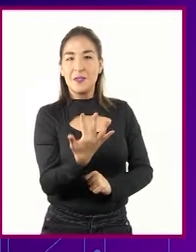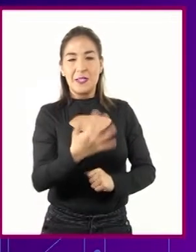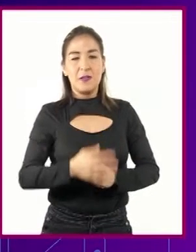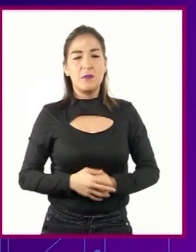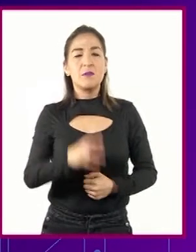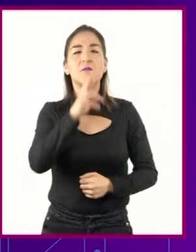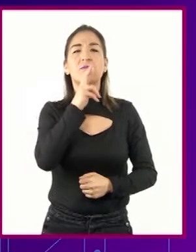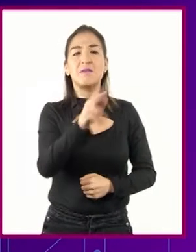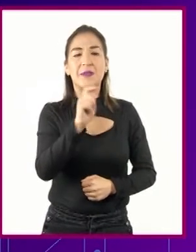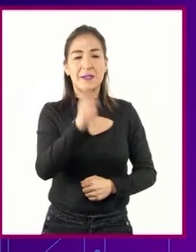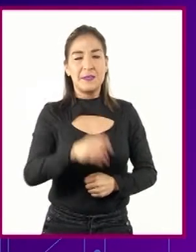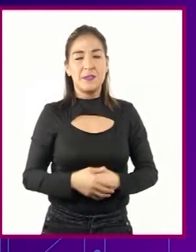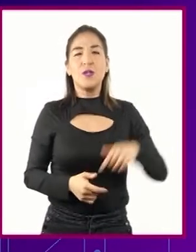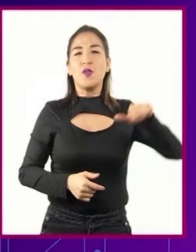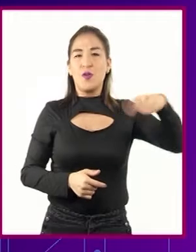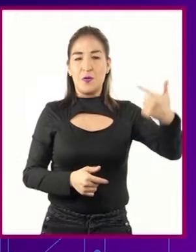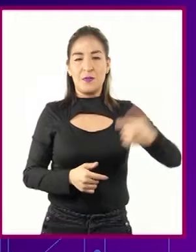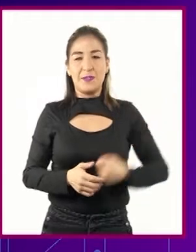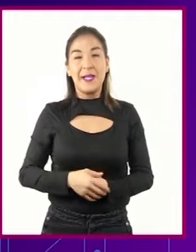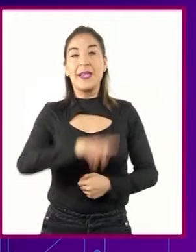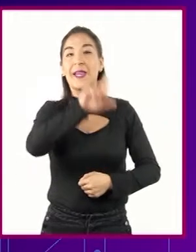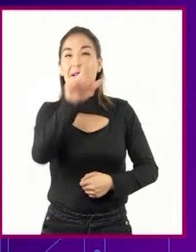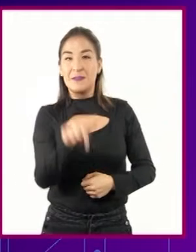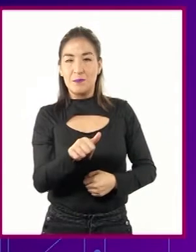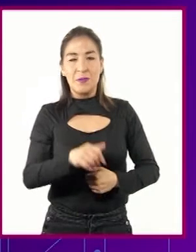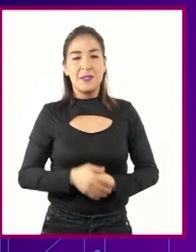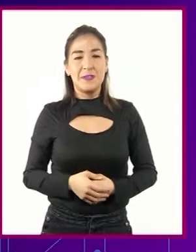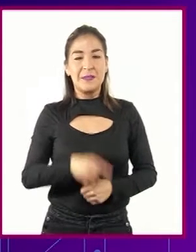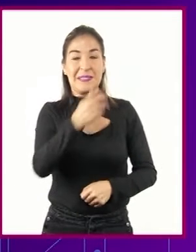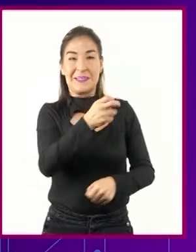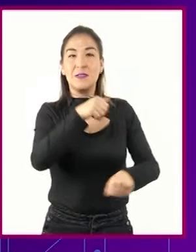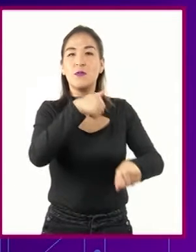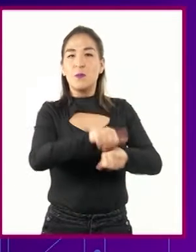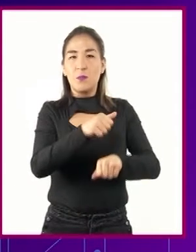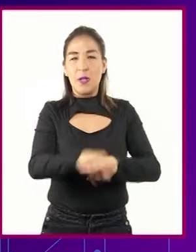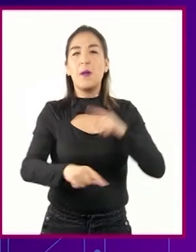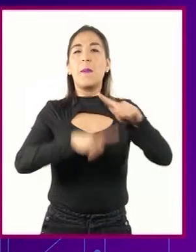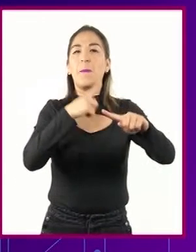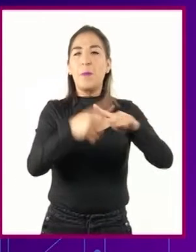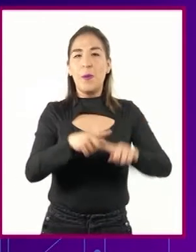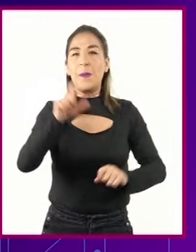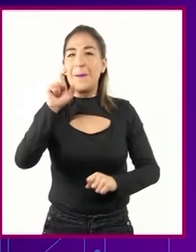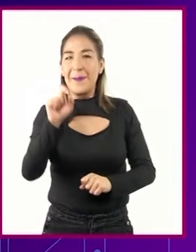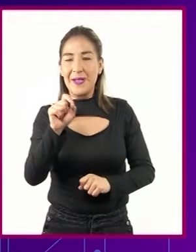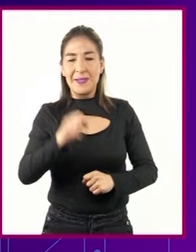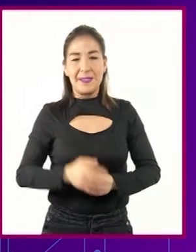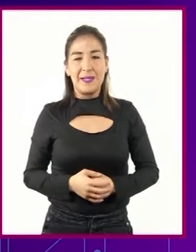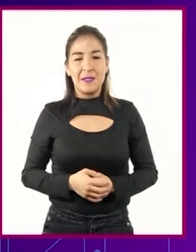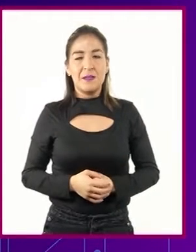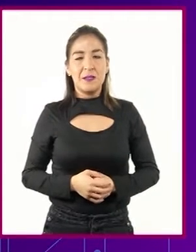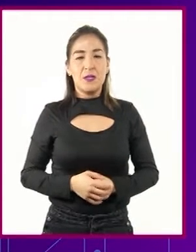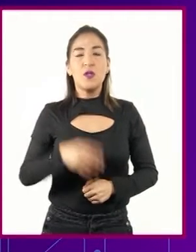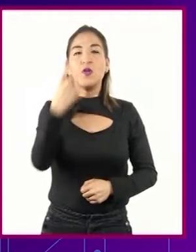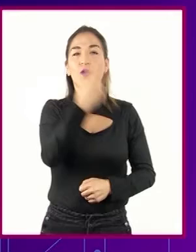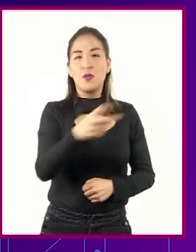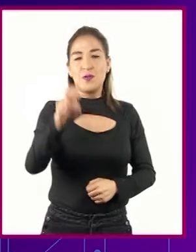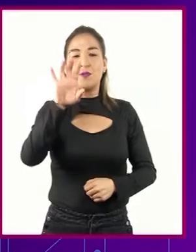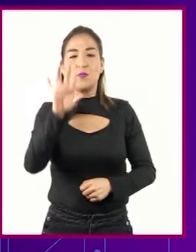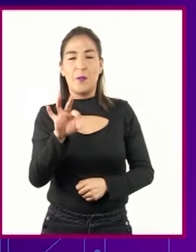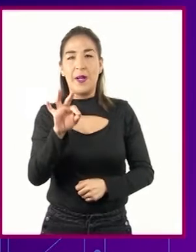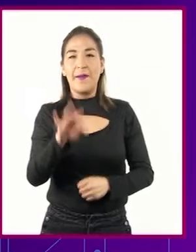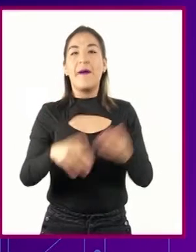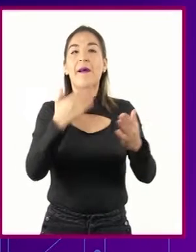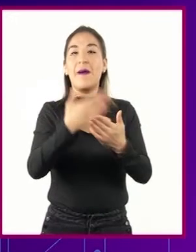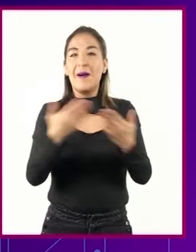cuyo resultado es 12. Posteriormente, este número lo multiplicamos por 20. El producto es 240. Y